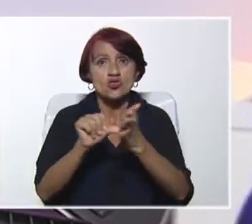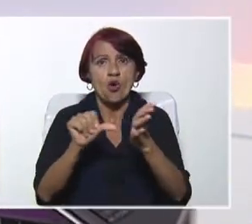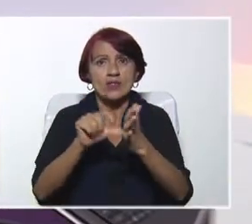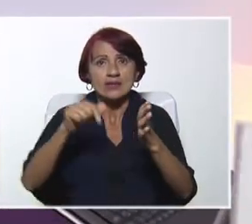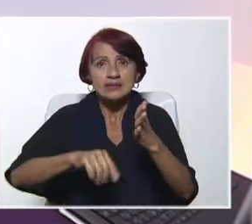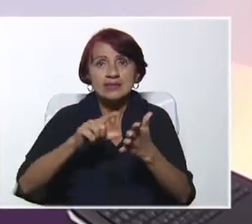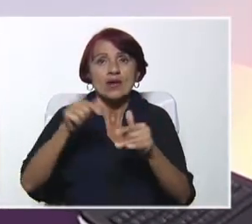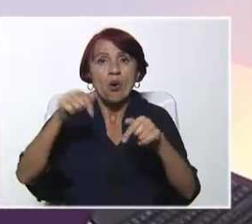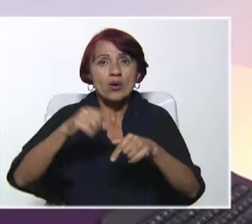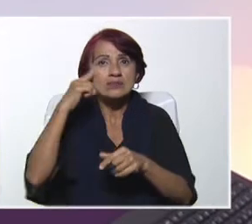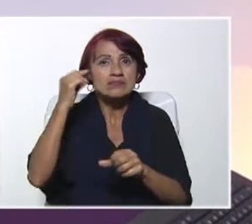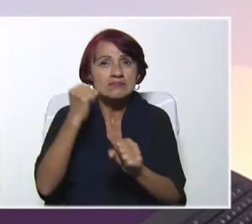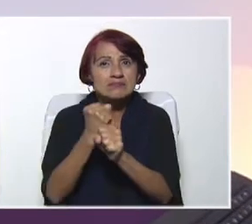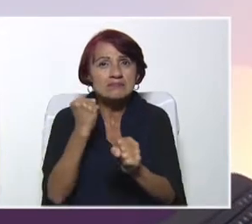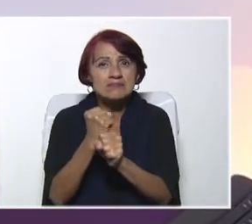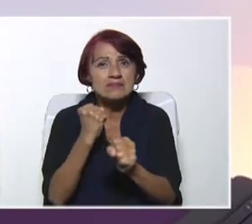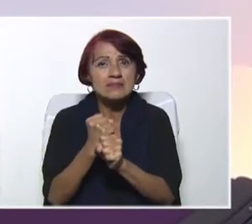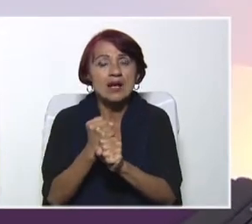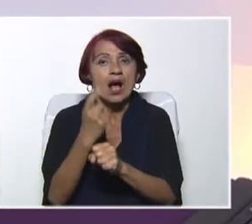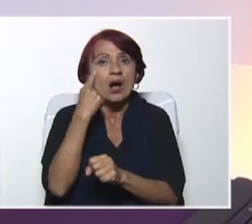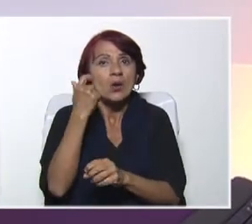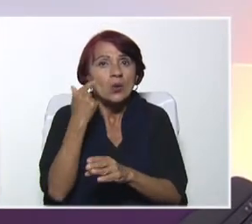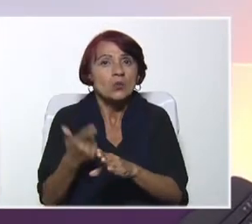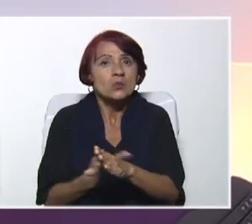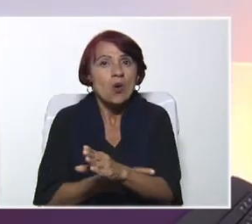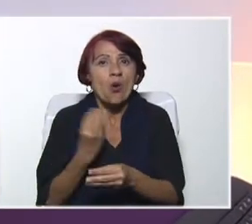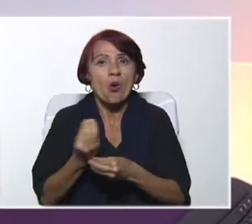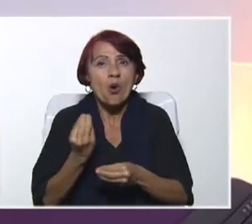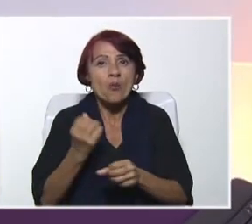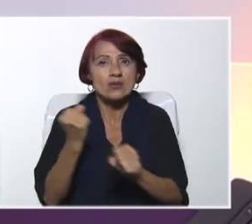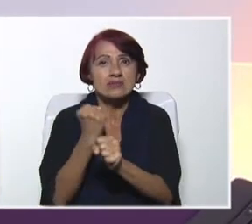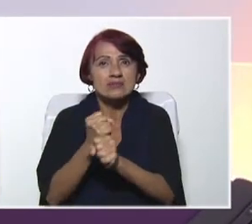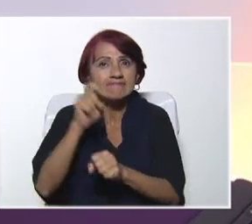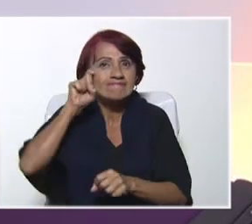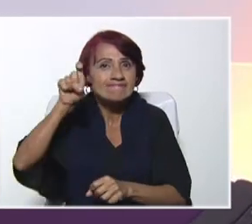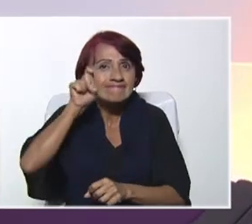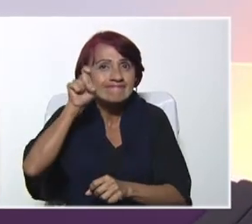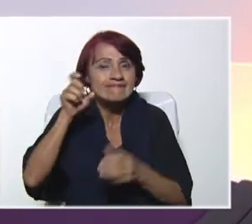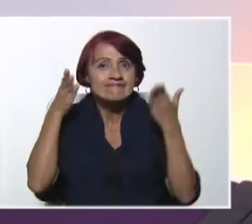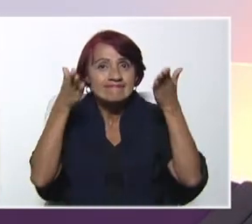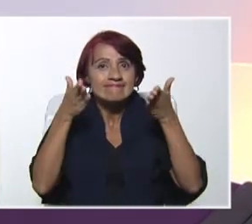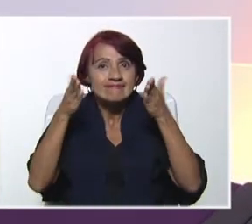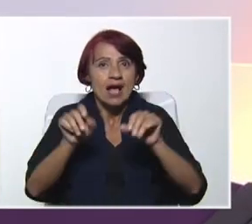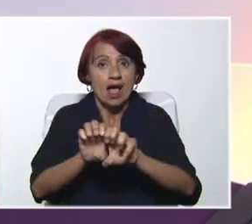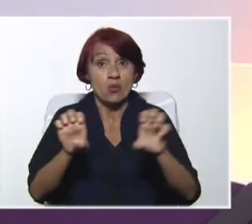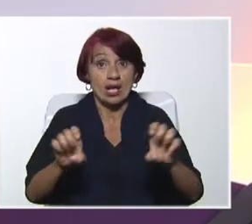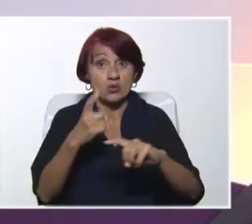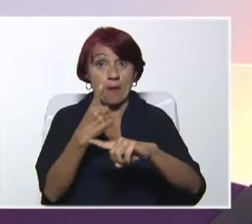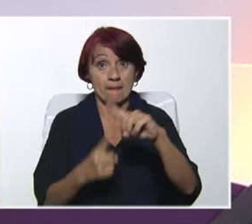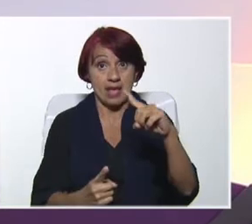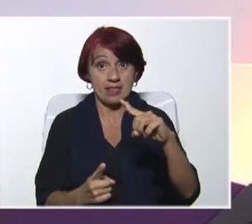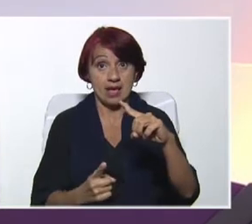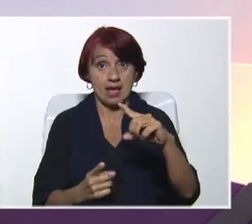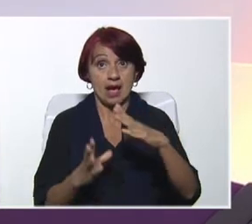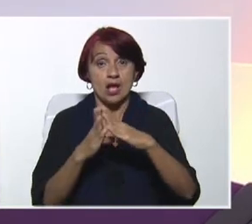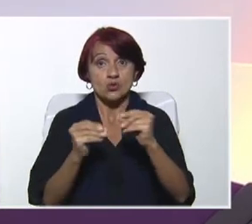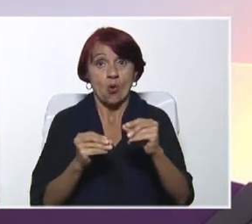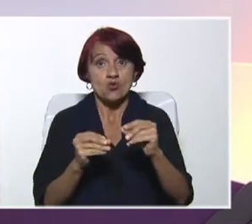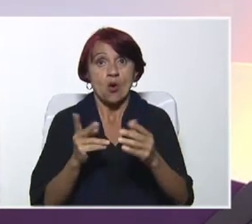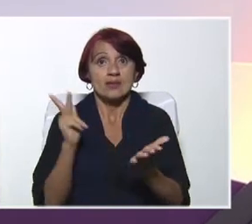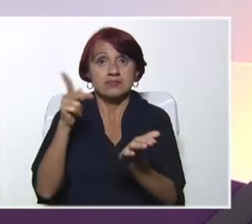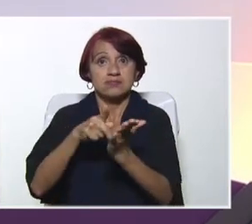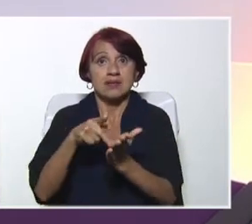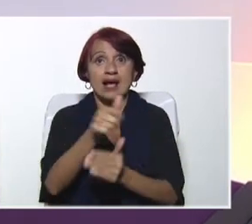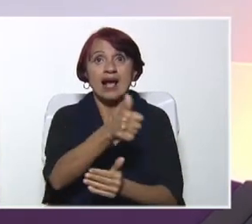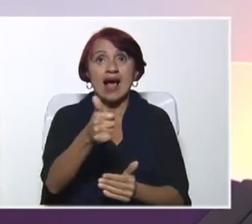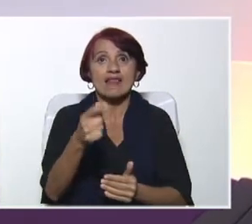hoy vamos a trabajar esas adaptaciones curriculares para los estudiantes del nivel de educación media y para los participantes de